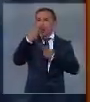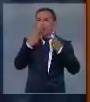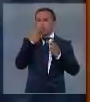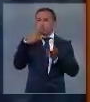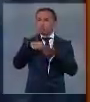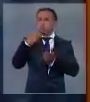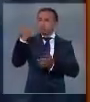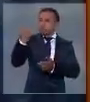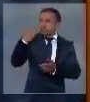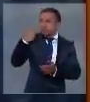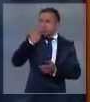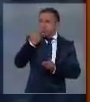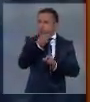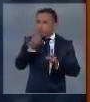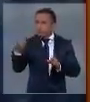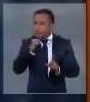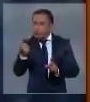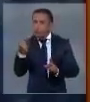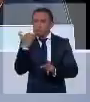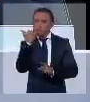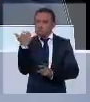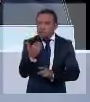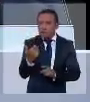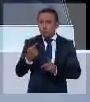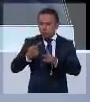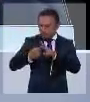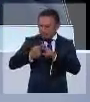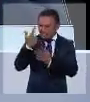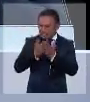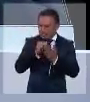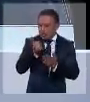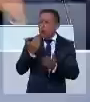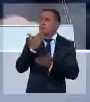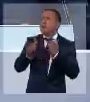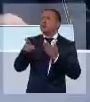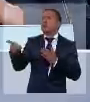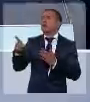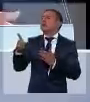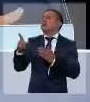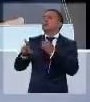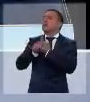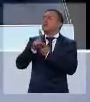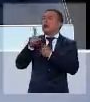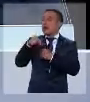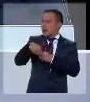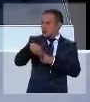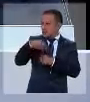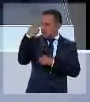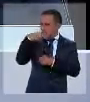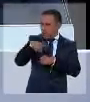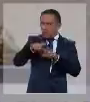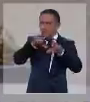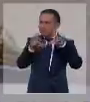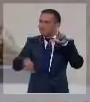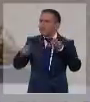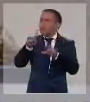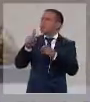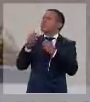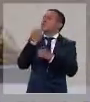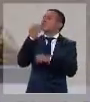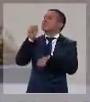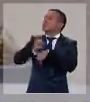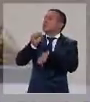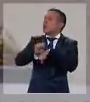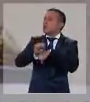hacer operaciones complejas. ¿Tiene usted un plan concreto para atacar el problema de la secundaria en nuestro país? Sí, en términos generales